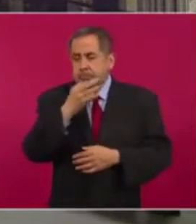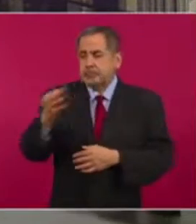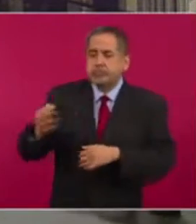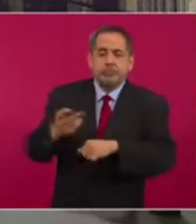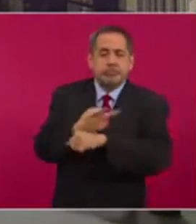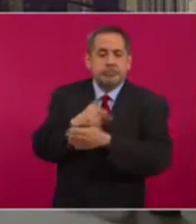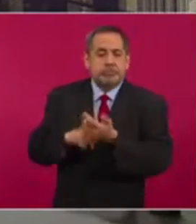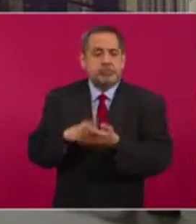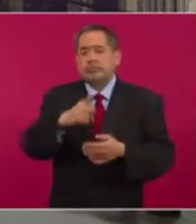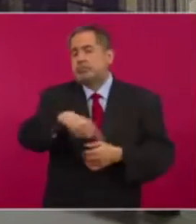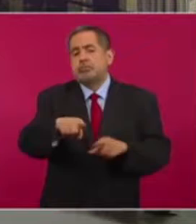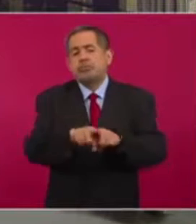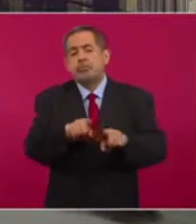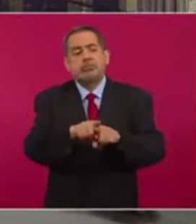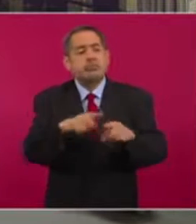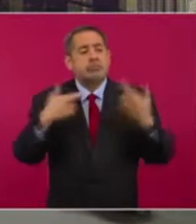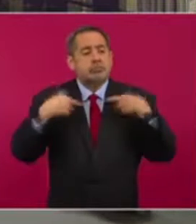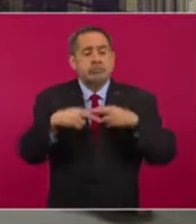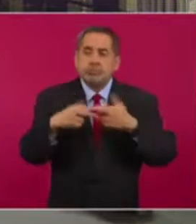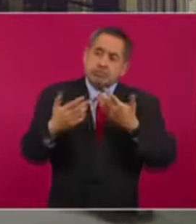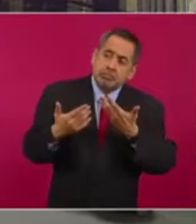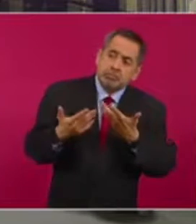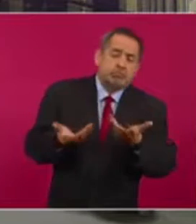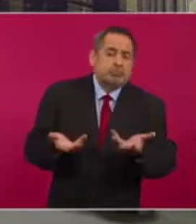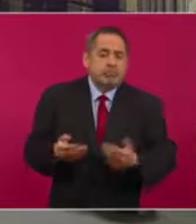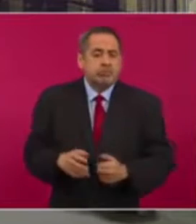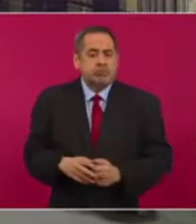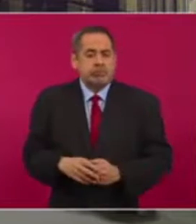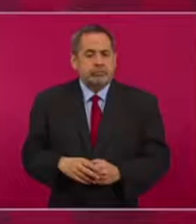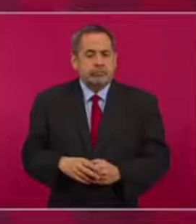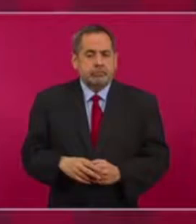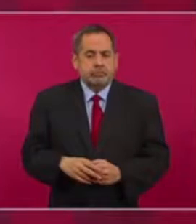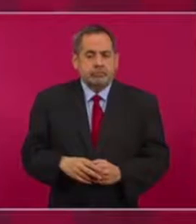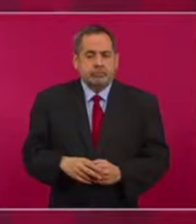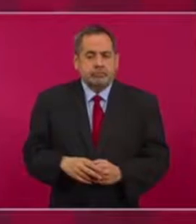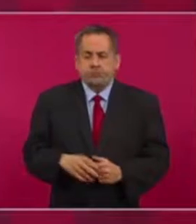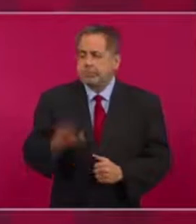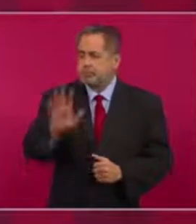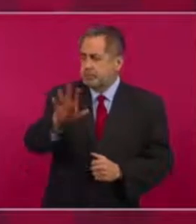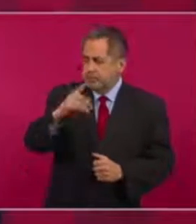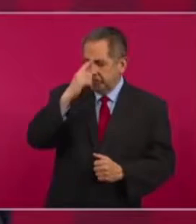que están igual en esta incertidumbre? Pues yo pienso que hoy